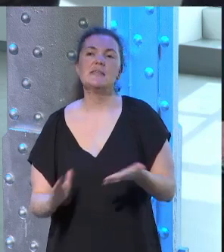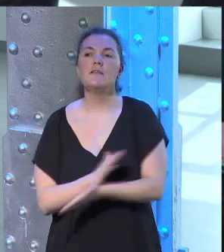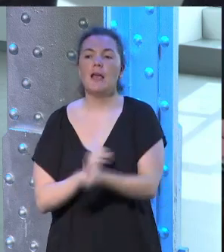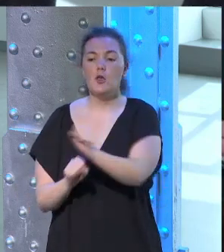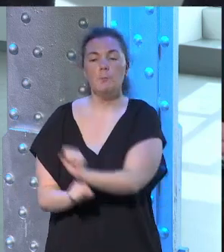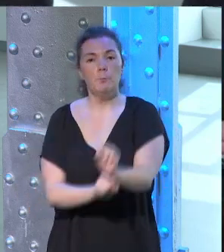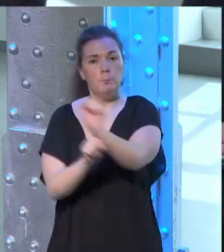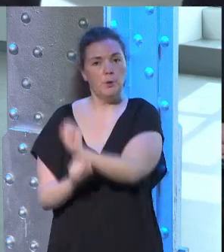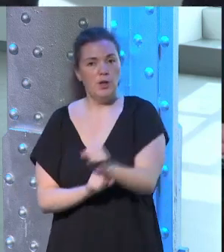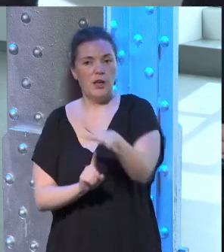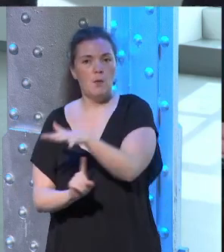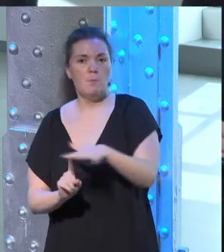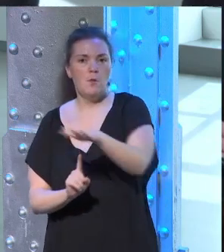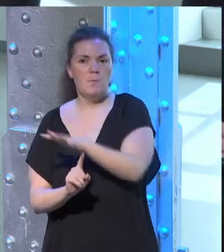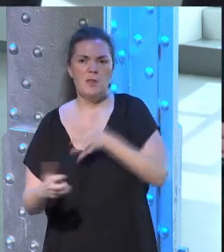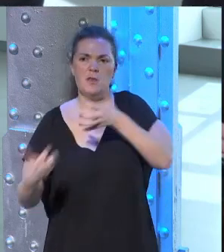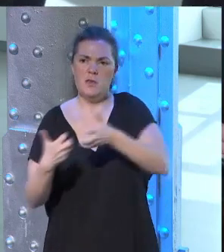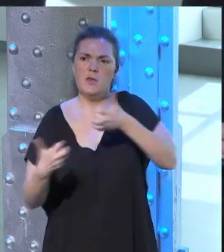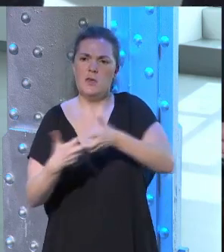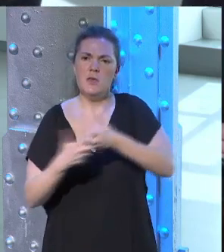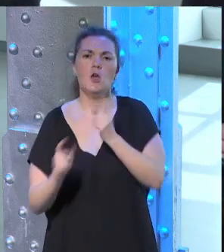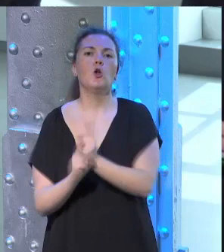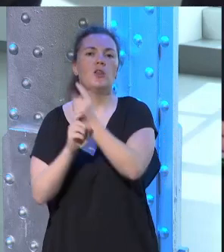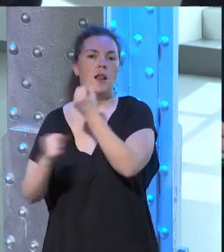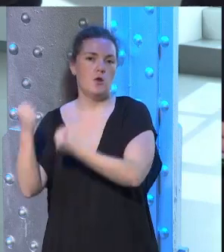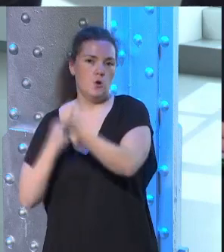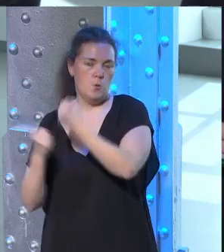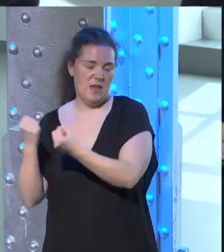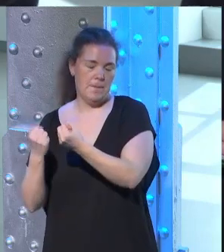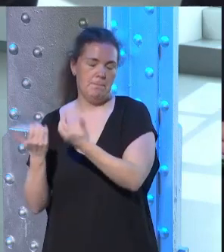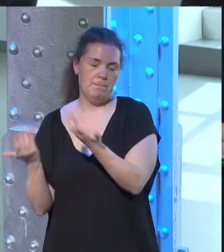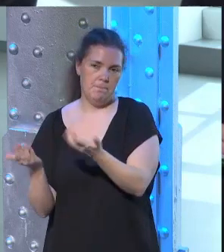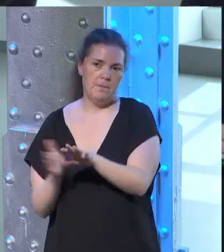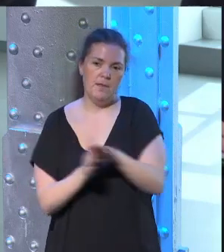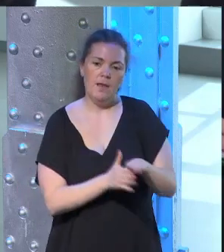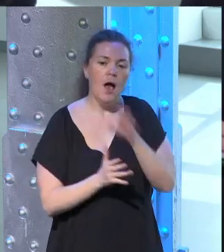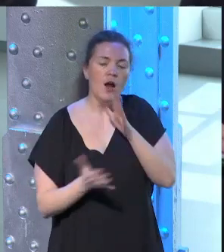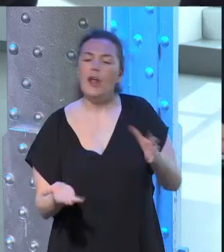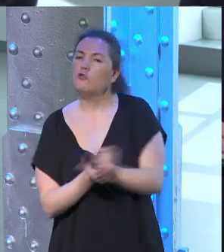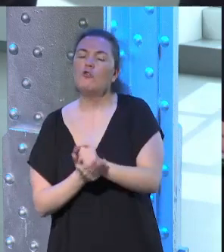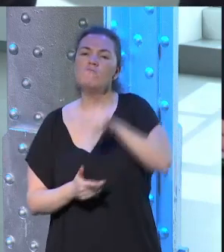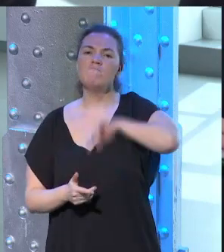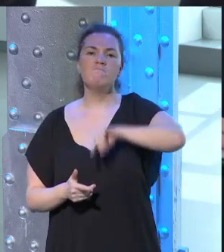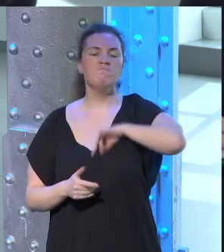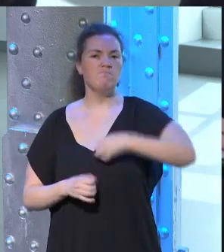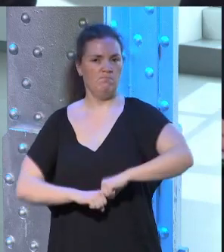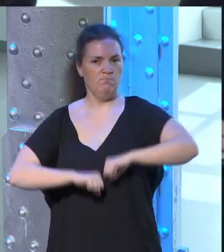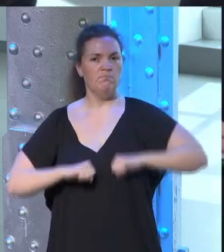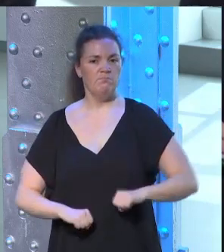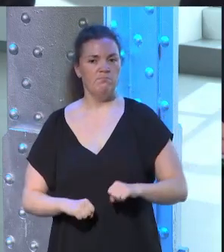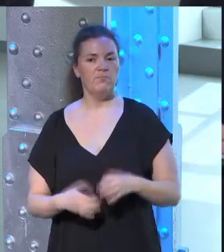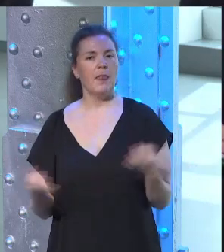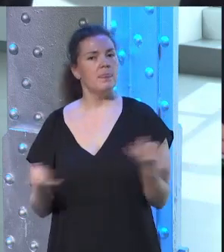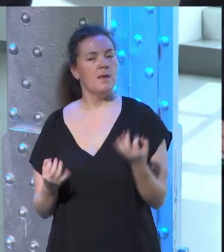ambiente y peleaba contra la economía, ¿no? Y yo creo que ahora tenemos todos la convicción profunda de que hay que dar